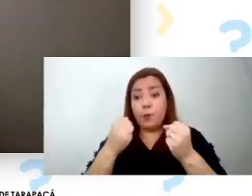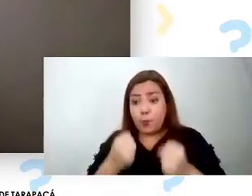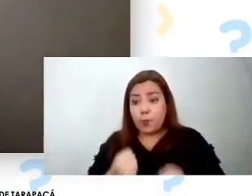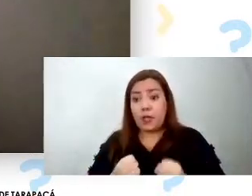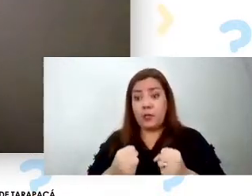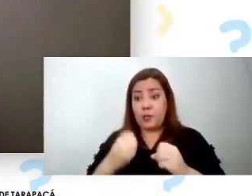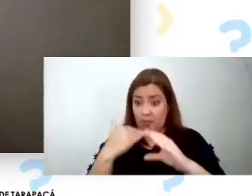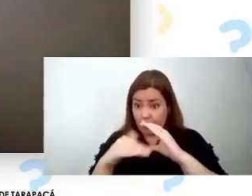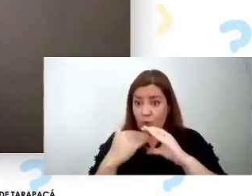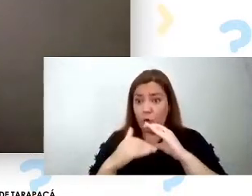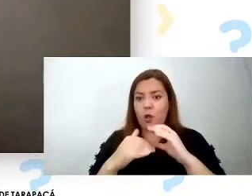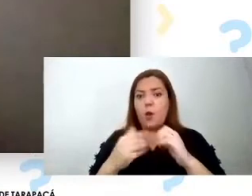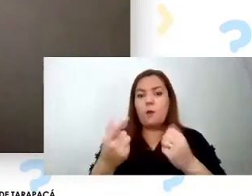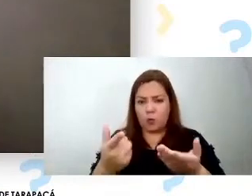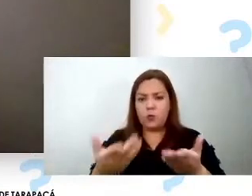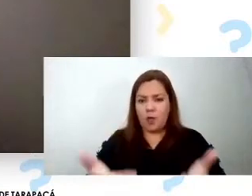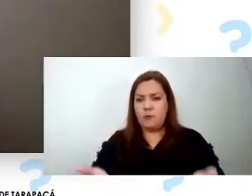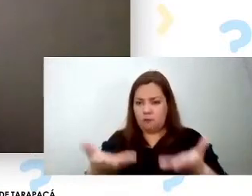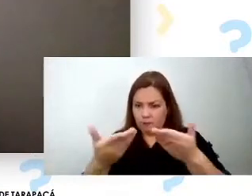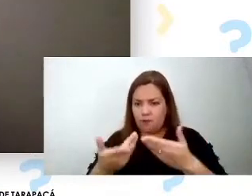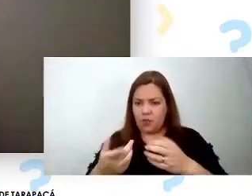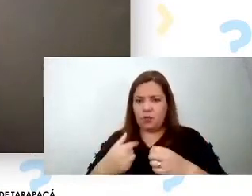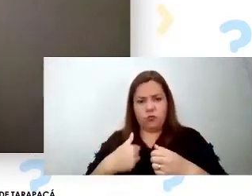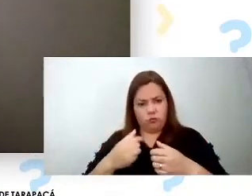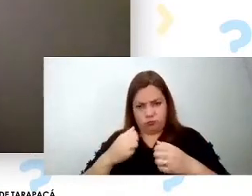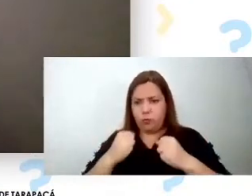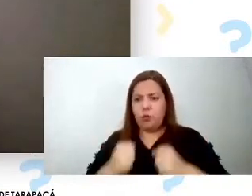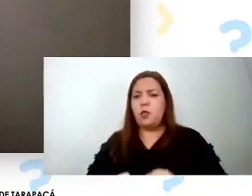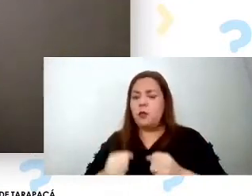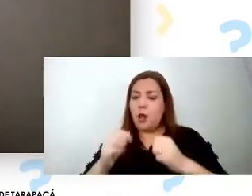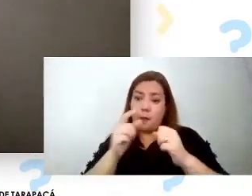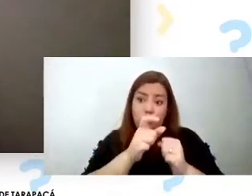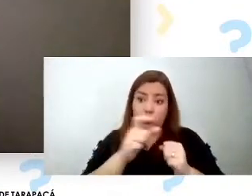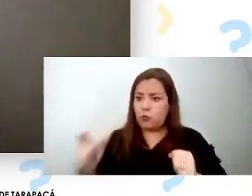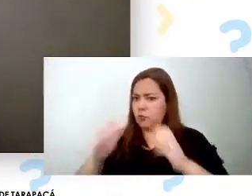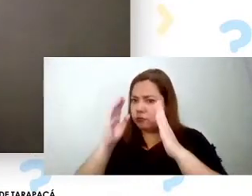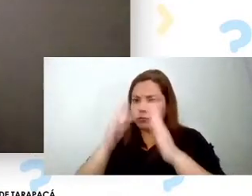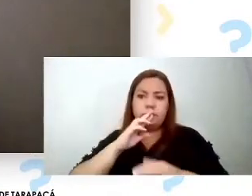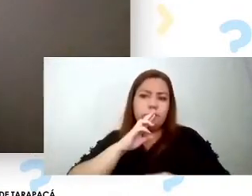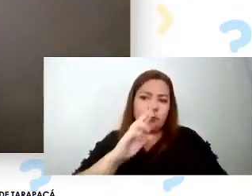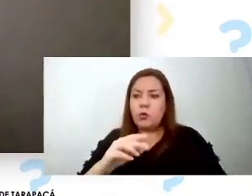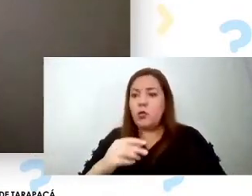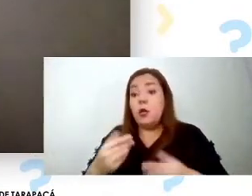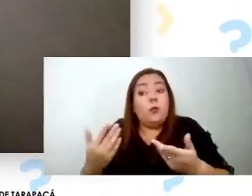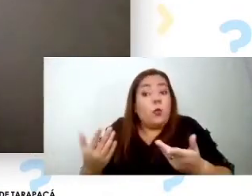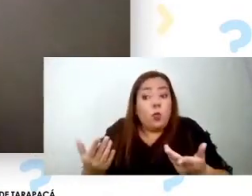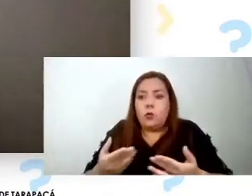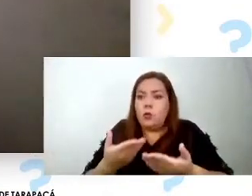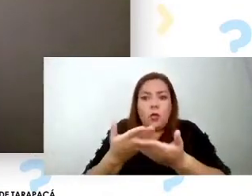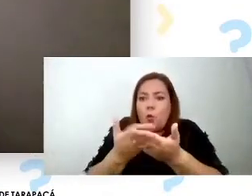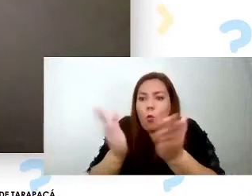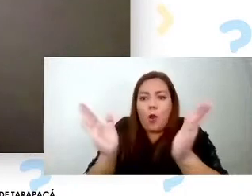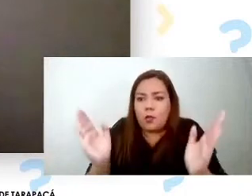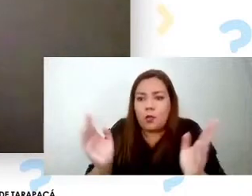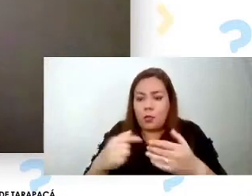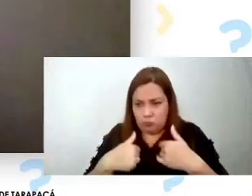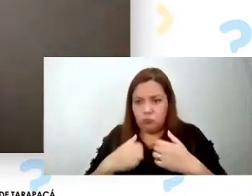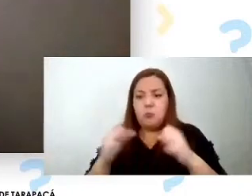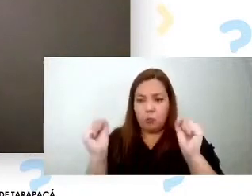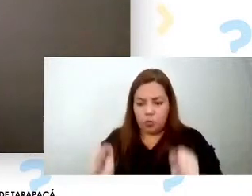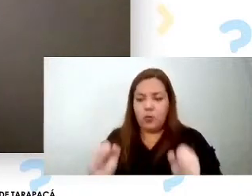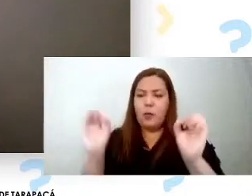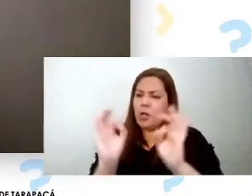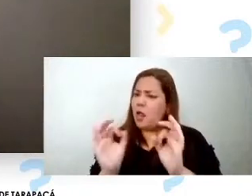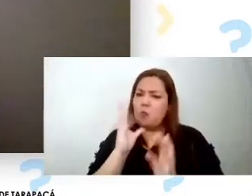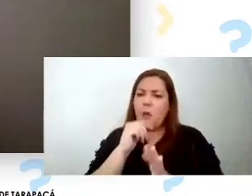mi correo para poder atender a la comunidad con lo que les quisieran ellos poder explicar. No es un